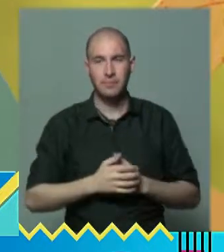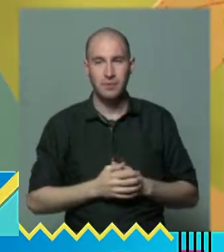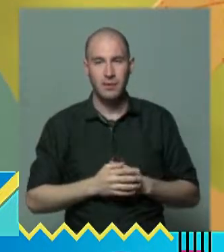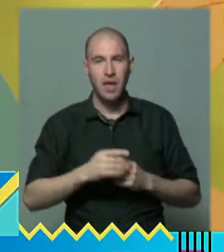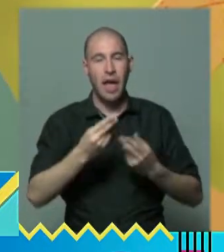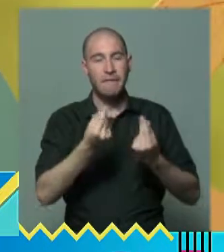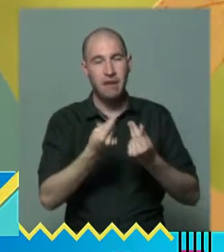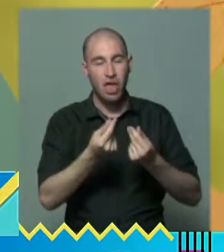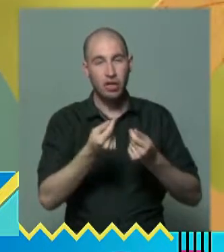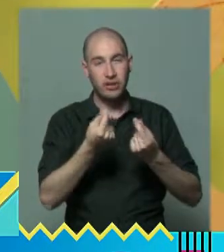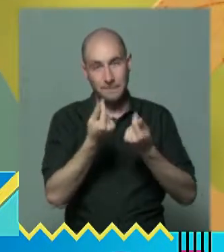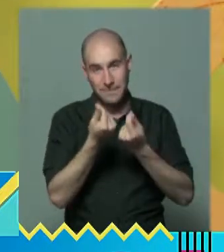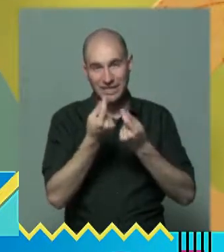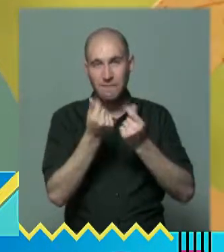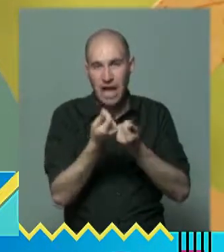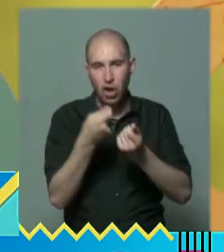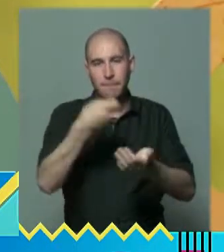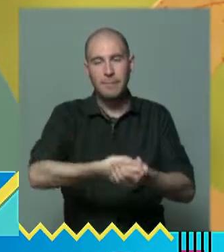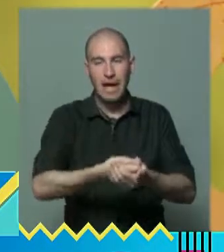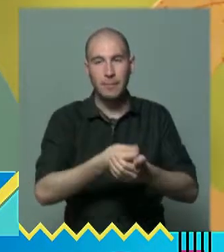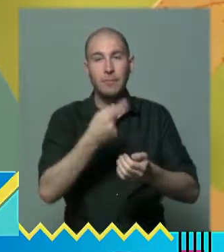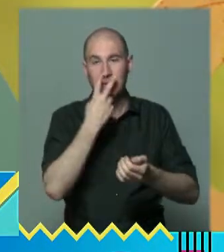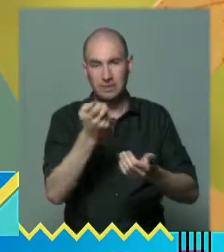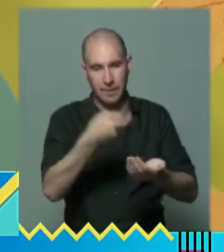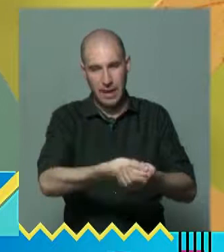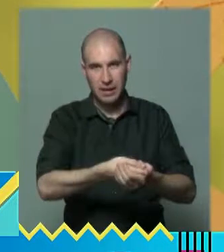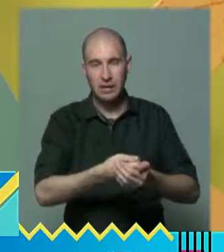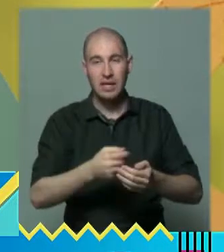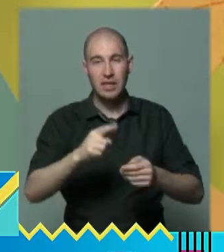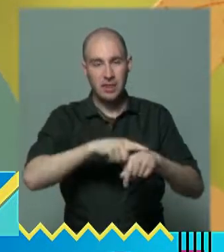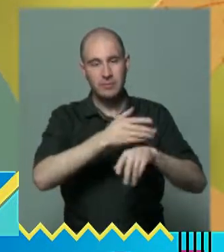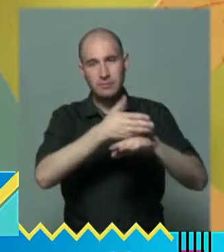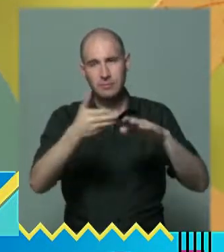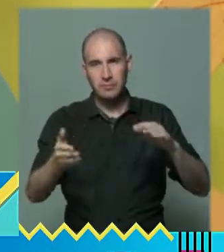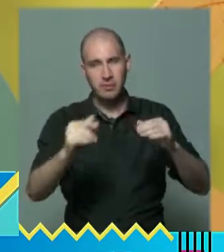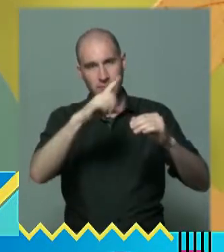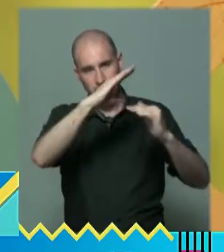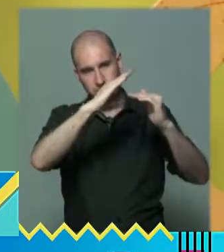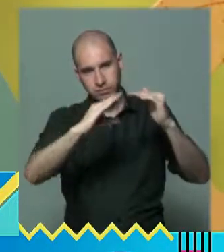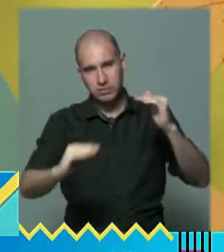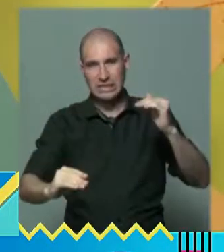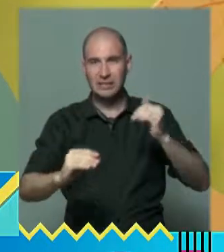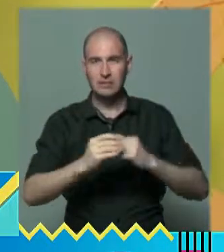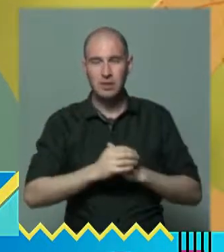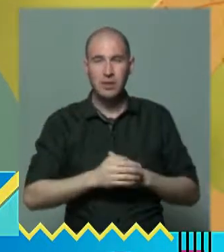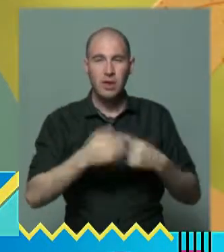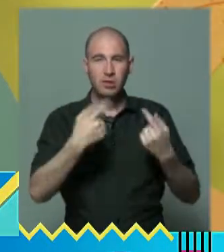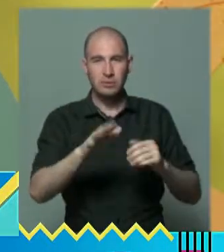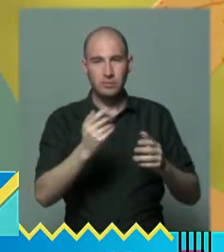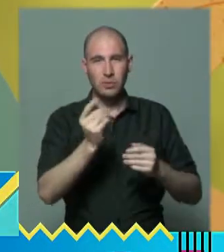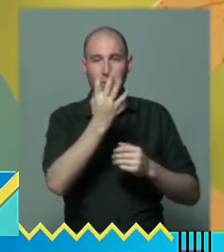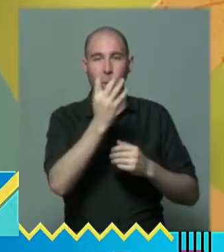el valor de la tarifa, el valor de lo que pagamos por la energía, en el tiempo cayó de ser, digamos, algo en el orden